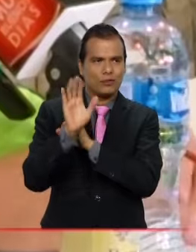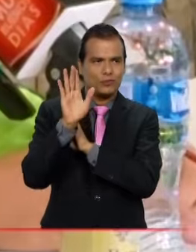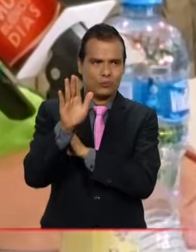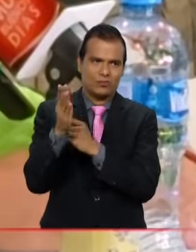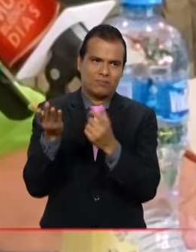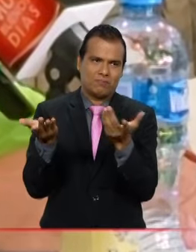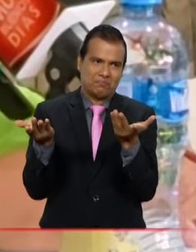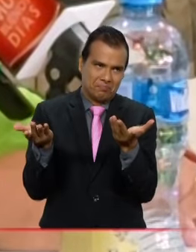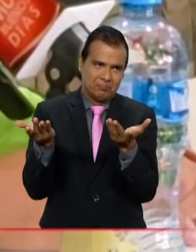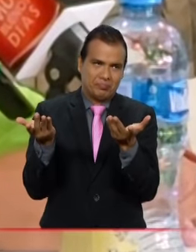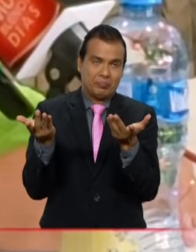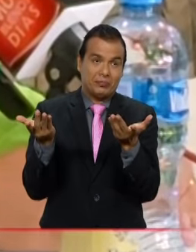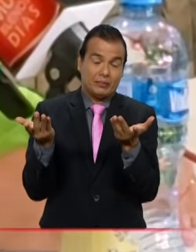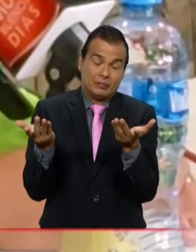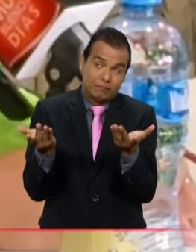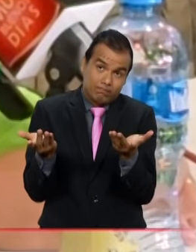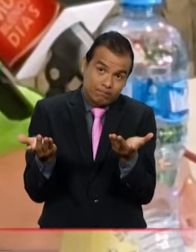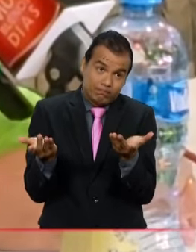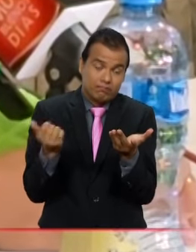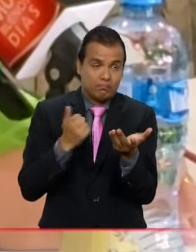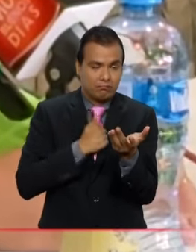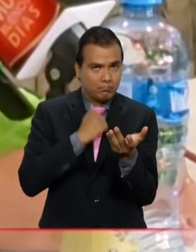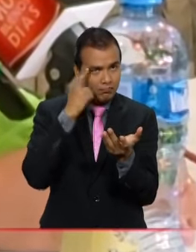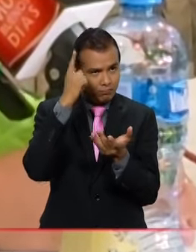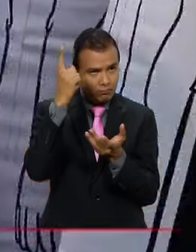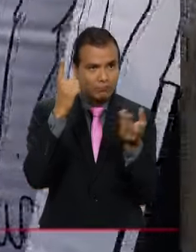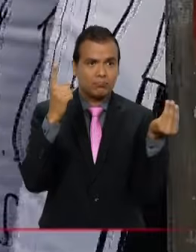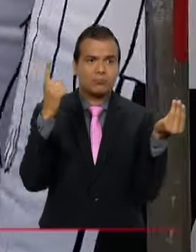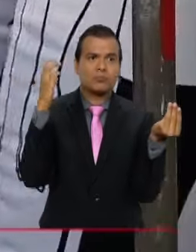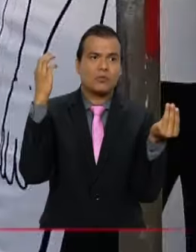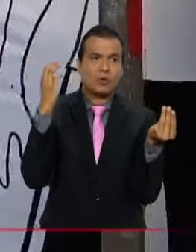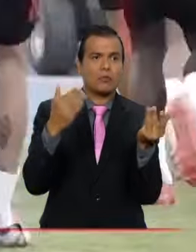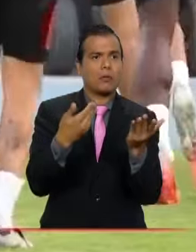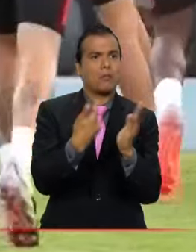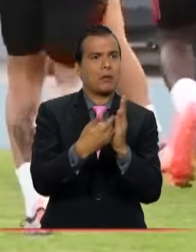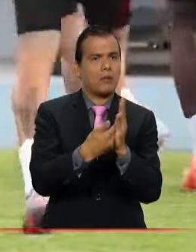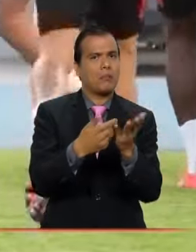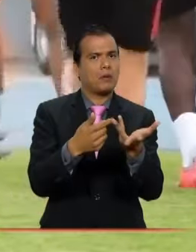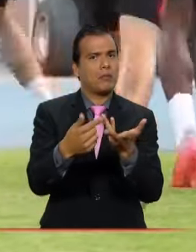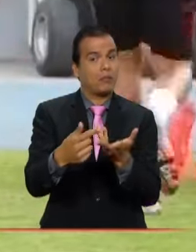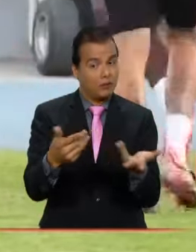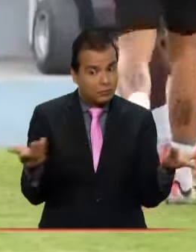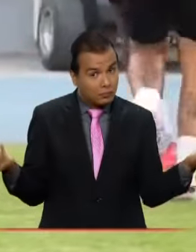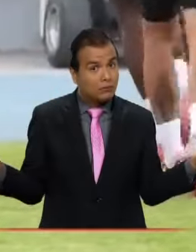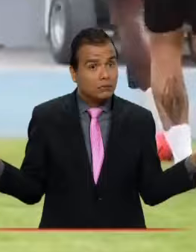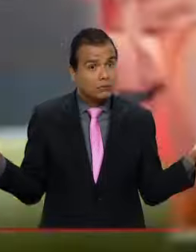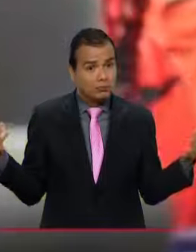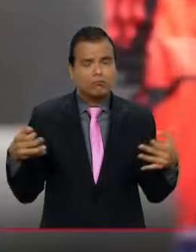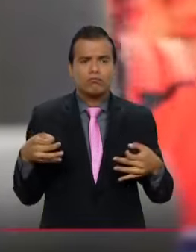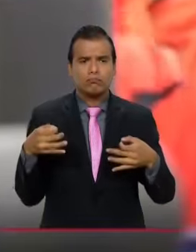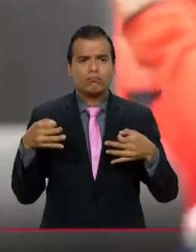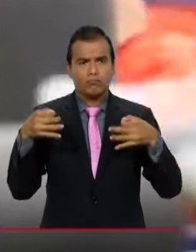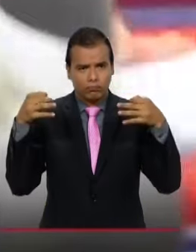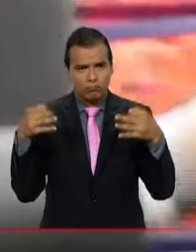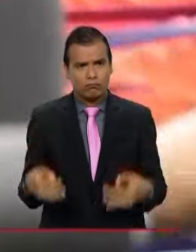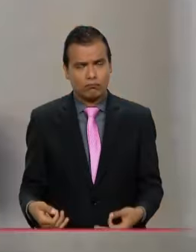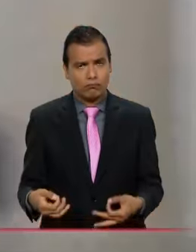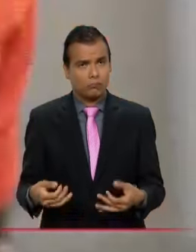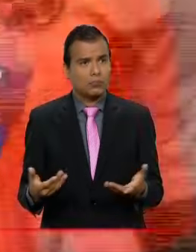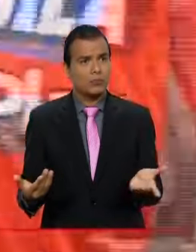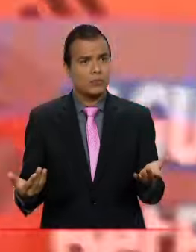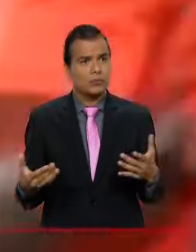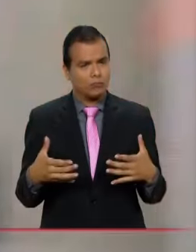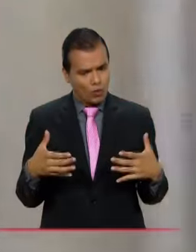que viene. Creo que Colombia tiene los argumentos suficientes como para hacer una selección